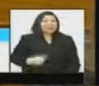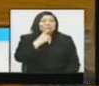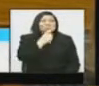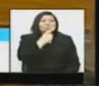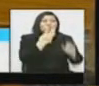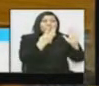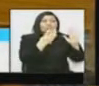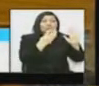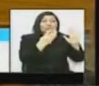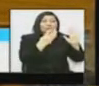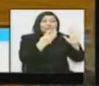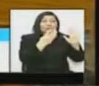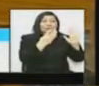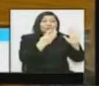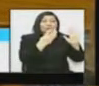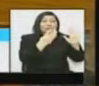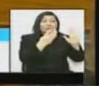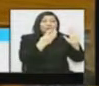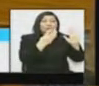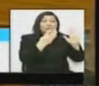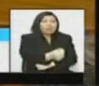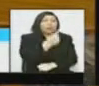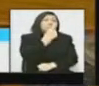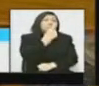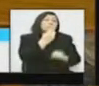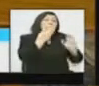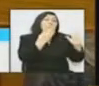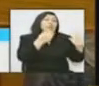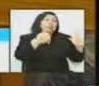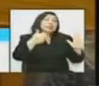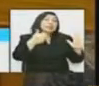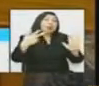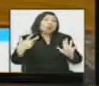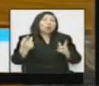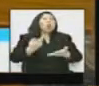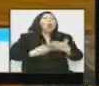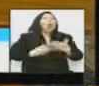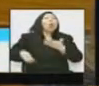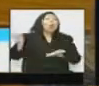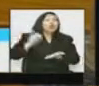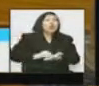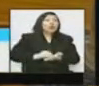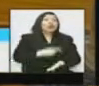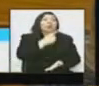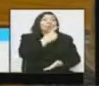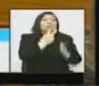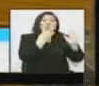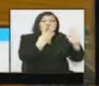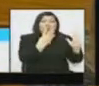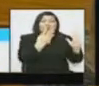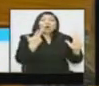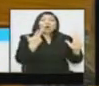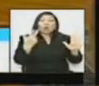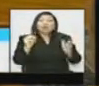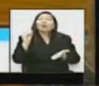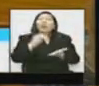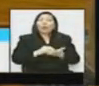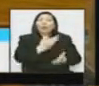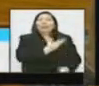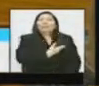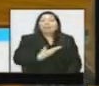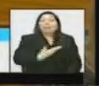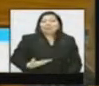y baste lo que la constitución planteado después del cierre del congreso que se queda todavía en